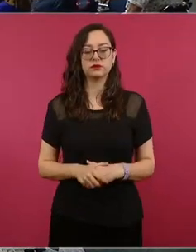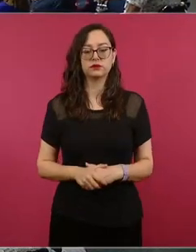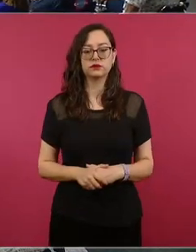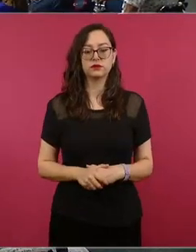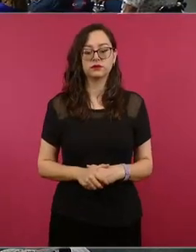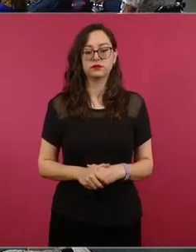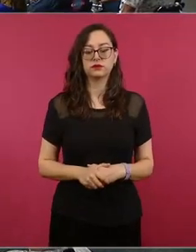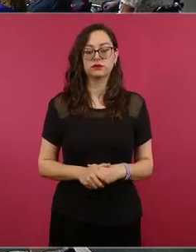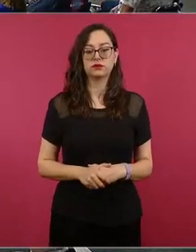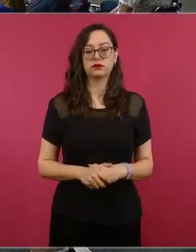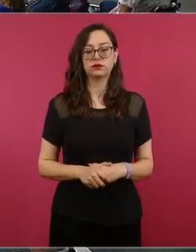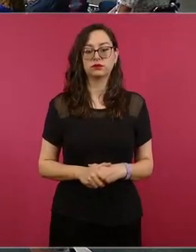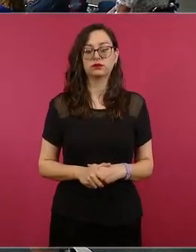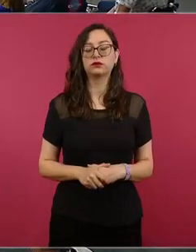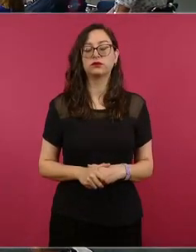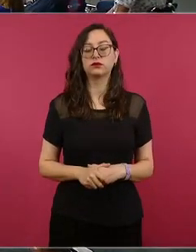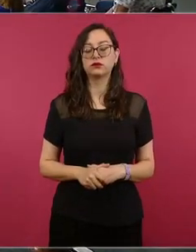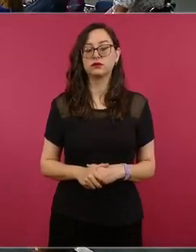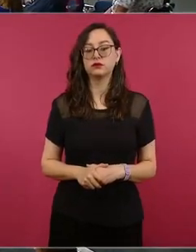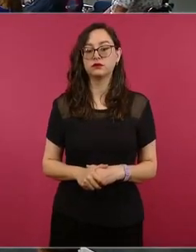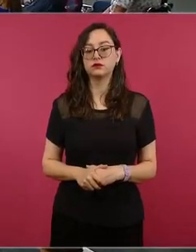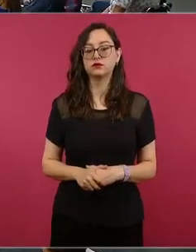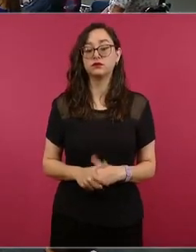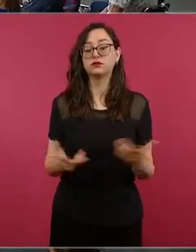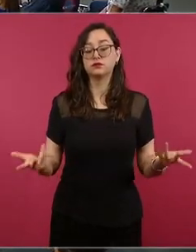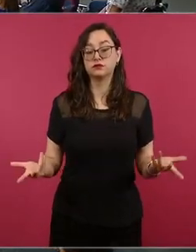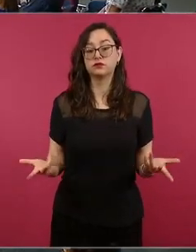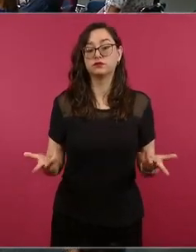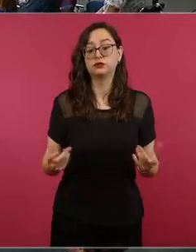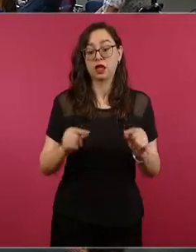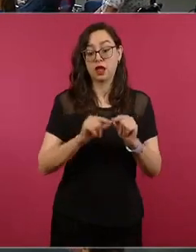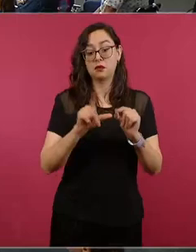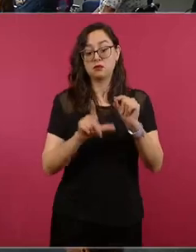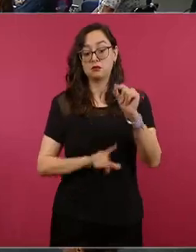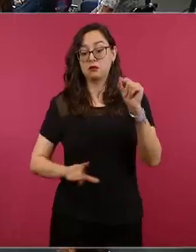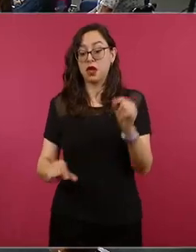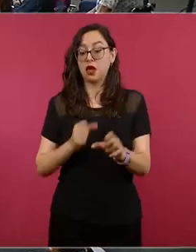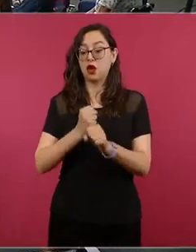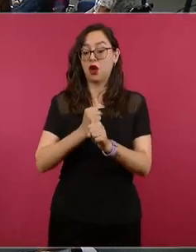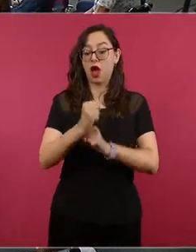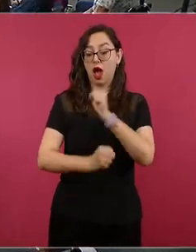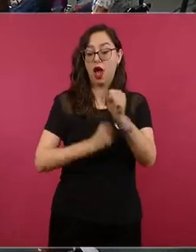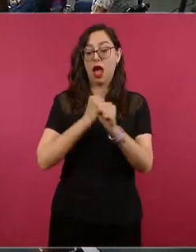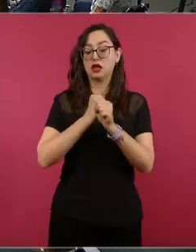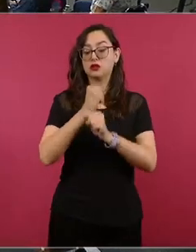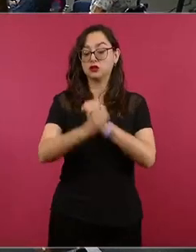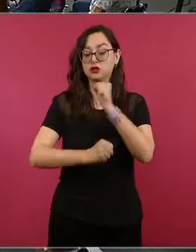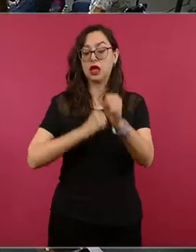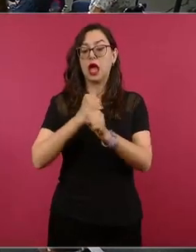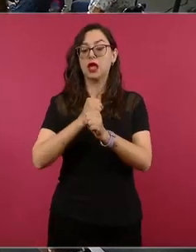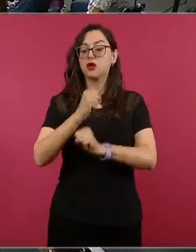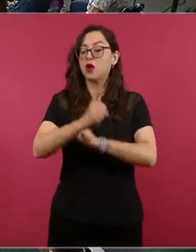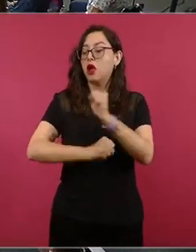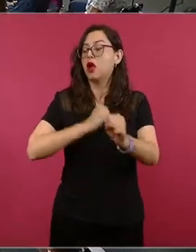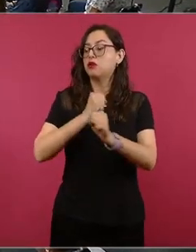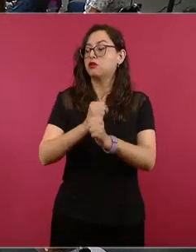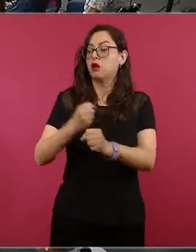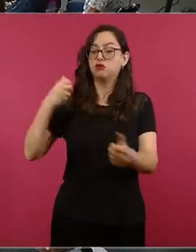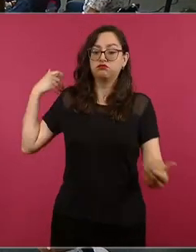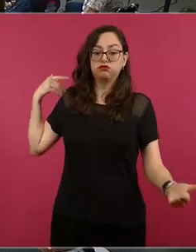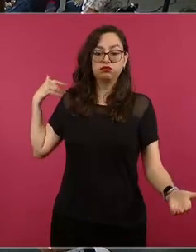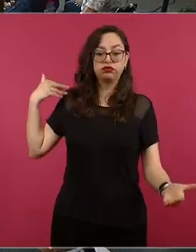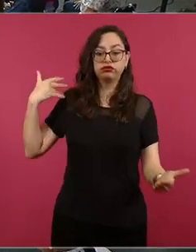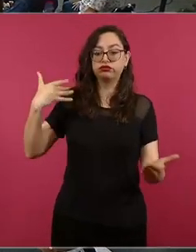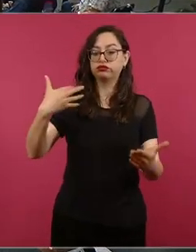6 años, señor presidente, no son suficientes para erradicar la corrupción que por años en los sexenios pasados se ha practicado en la empresa